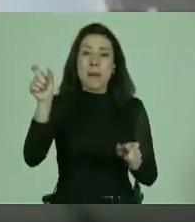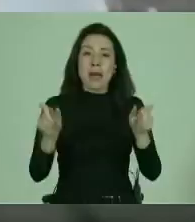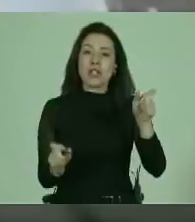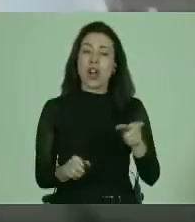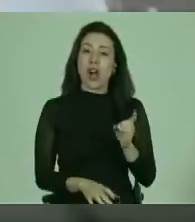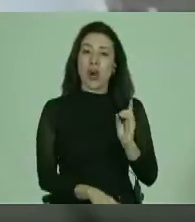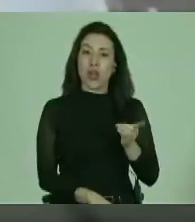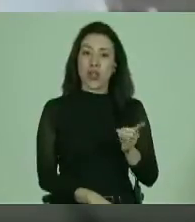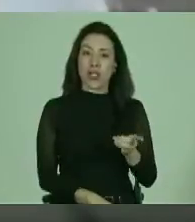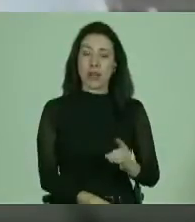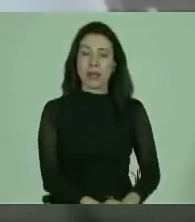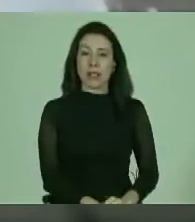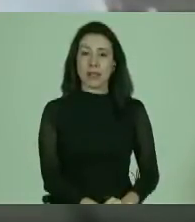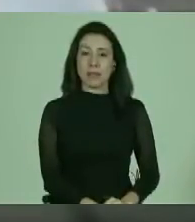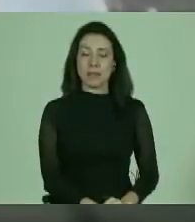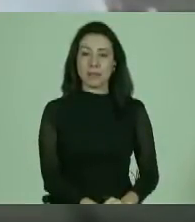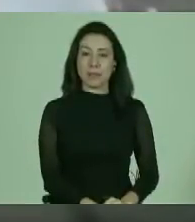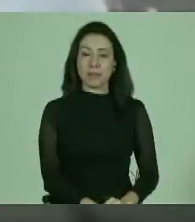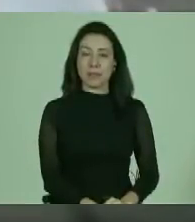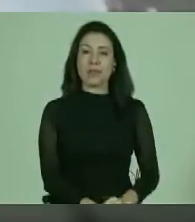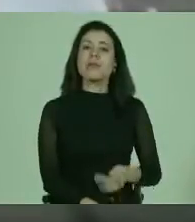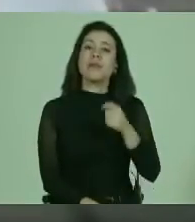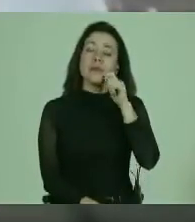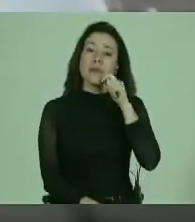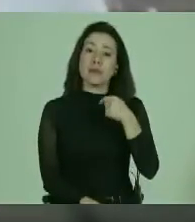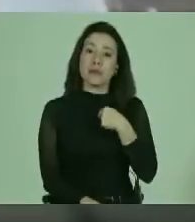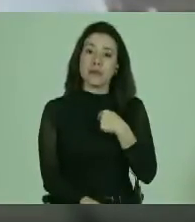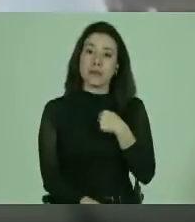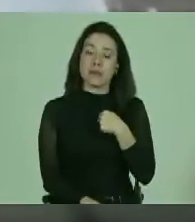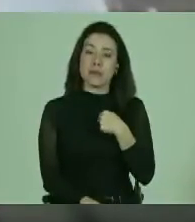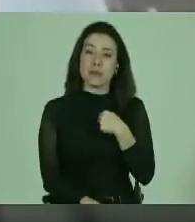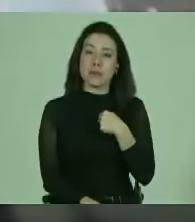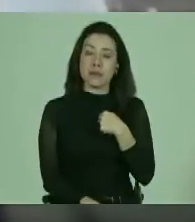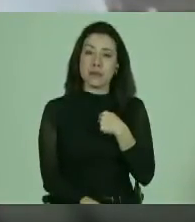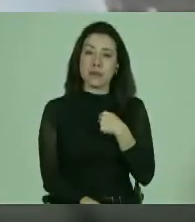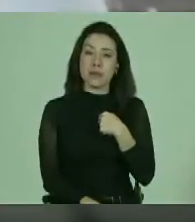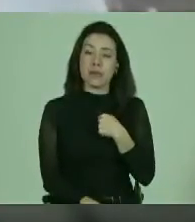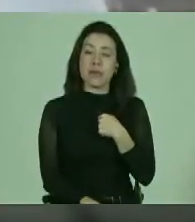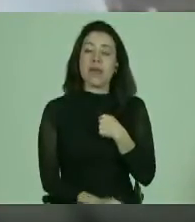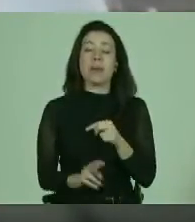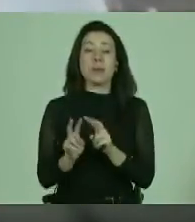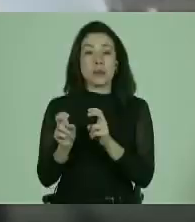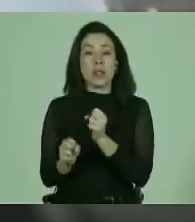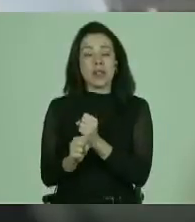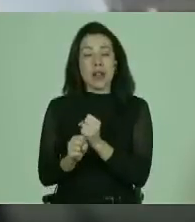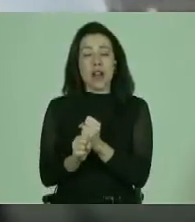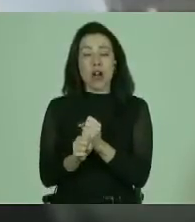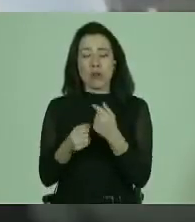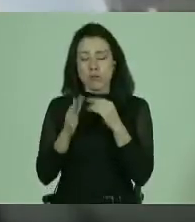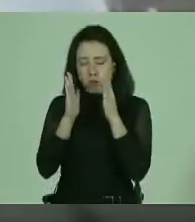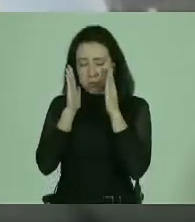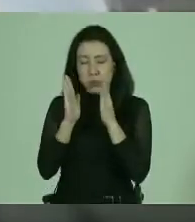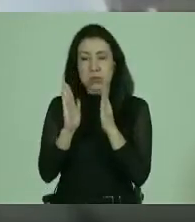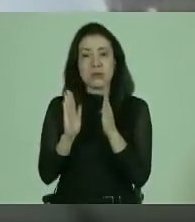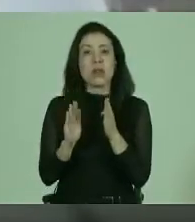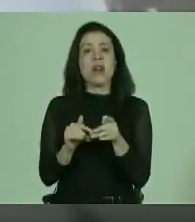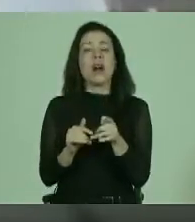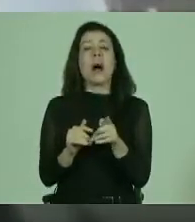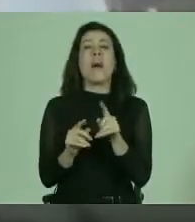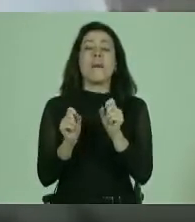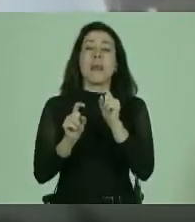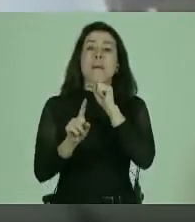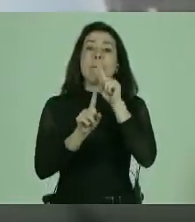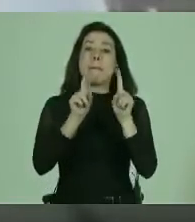discapacidad es decir a mí a mi campo de trabajo se correspondería perfectamente las